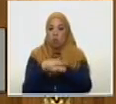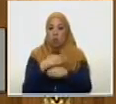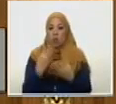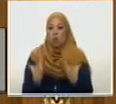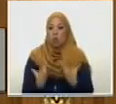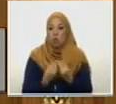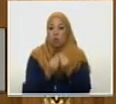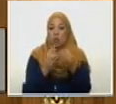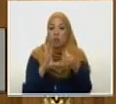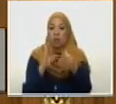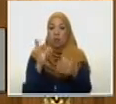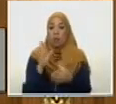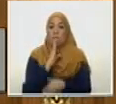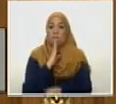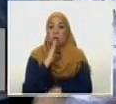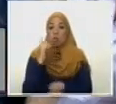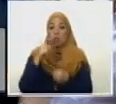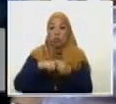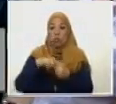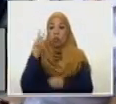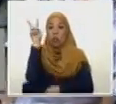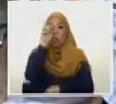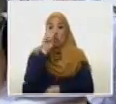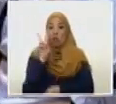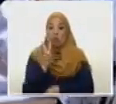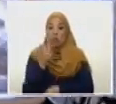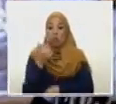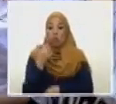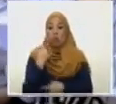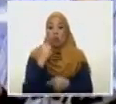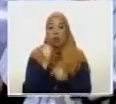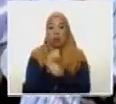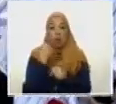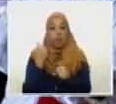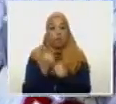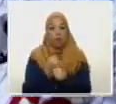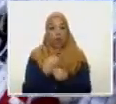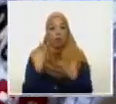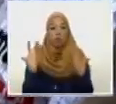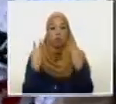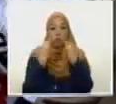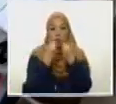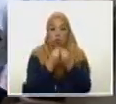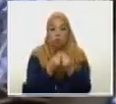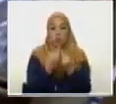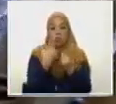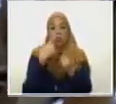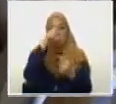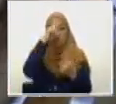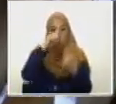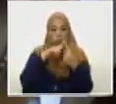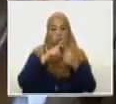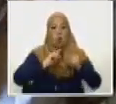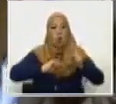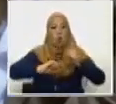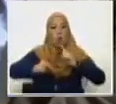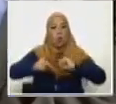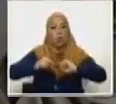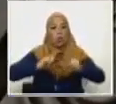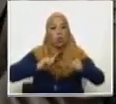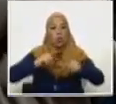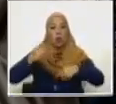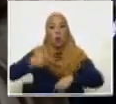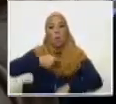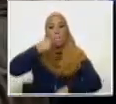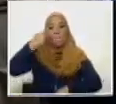Nacional y el Banco Central de Venezuela, trabajen de manera coordinada, con el firme propósito de hacer compatibles las